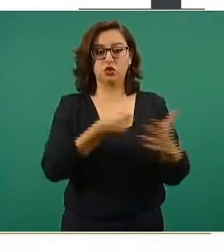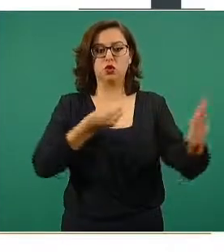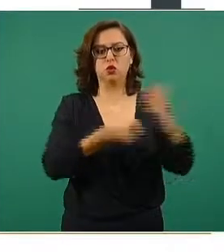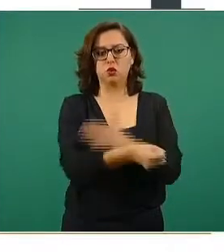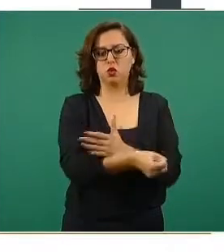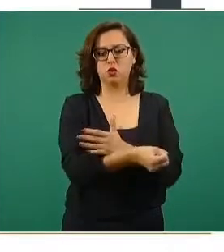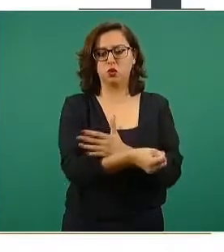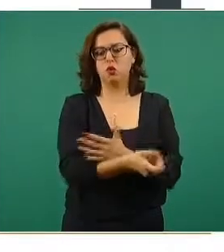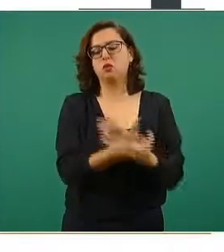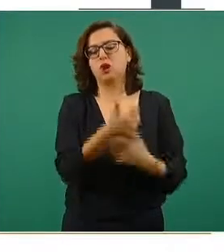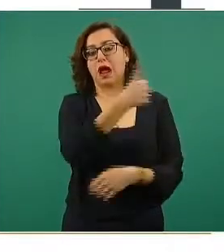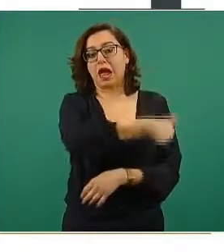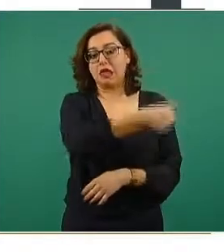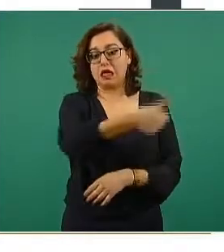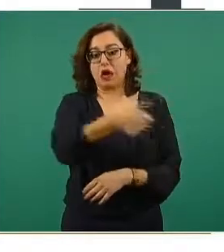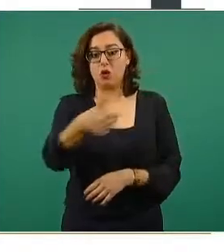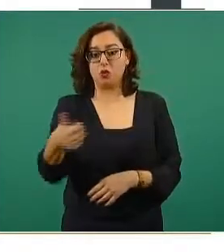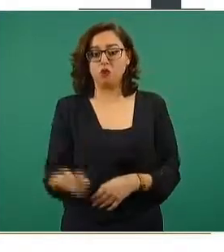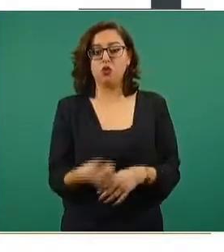944,000 y los